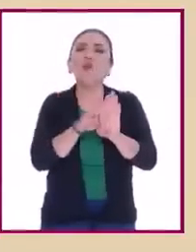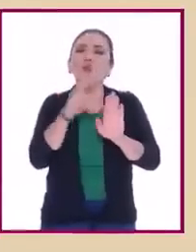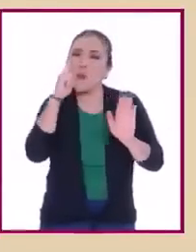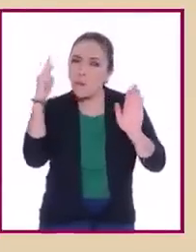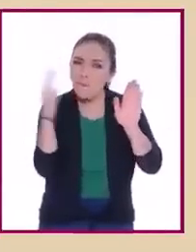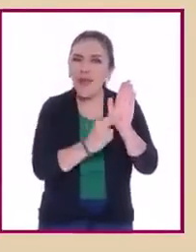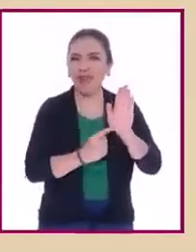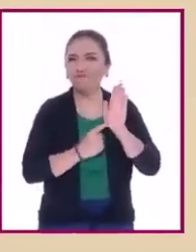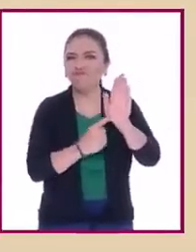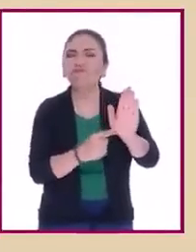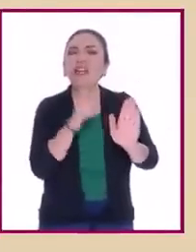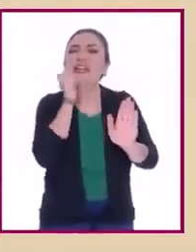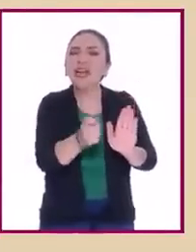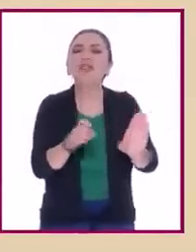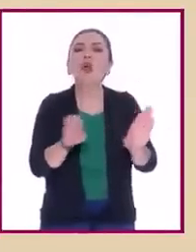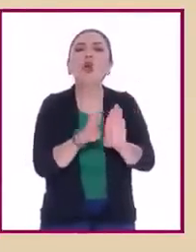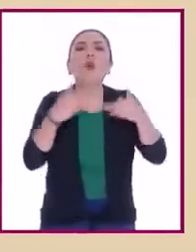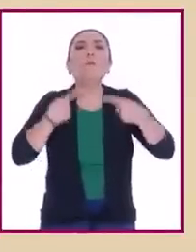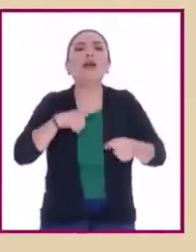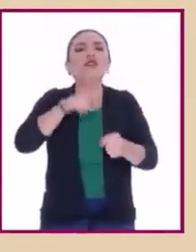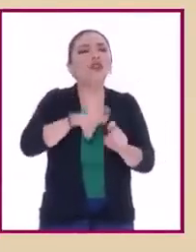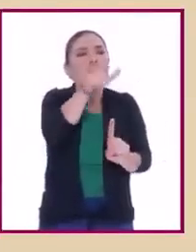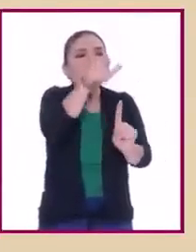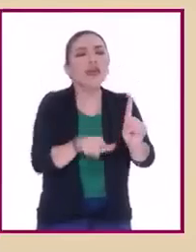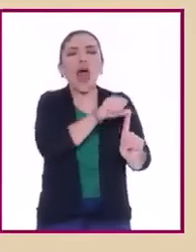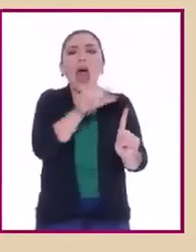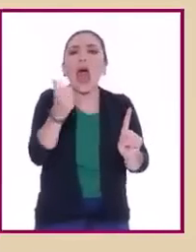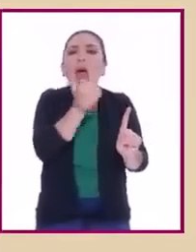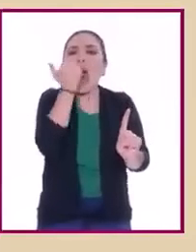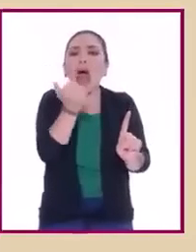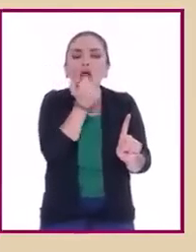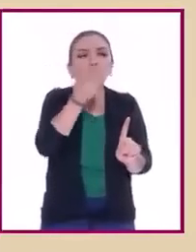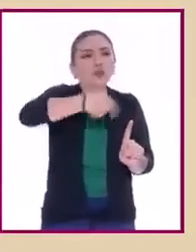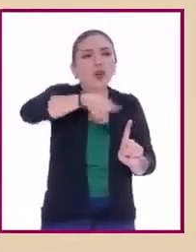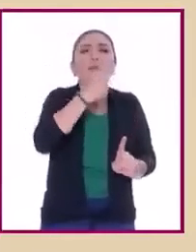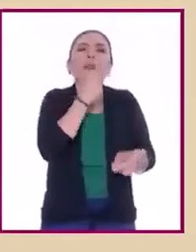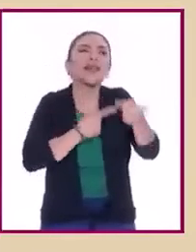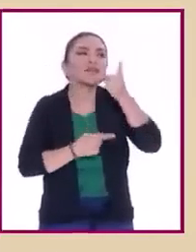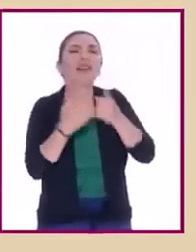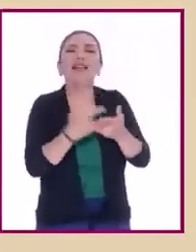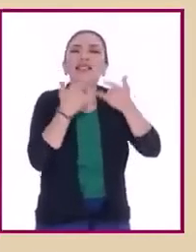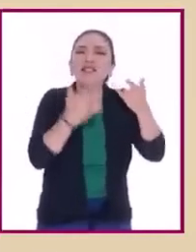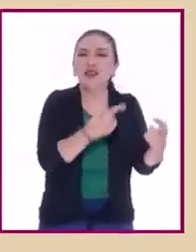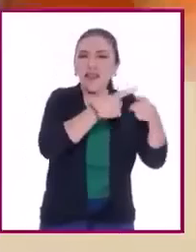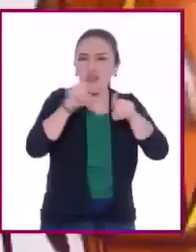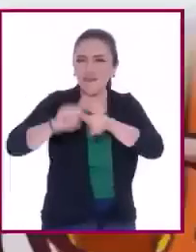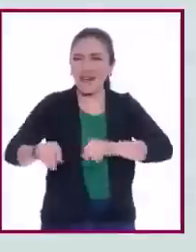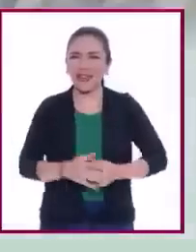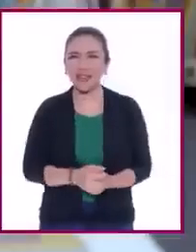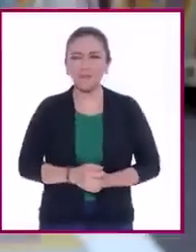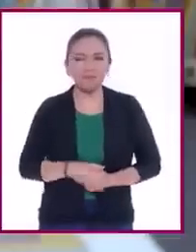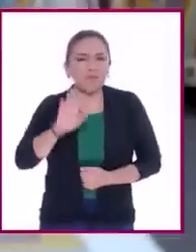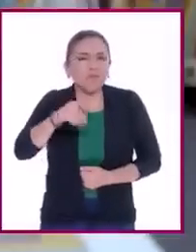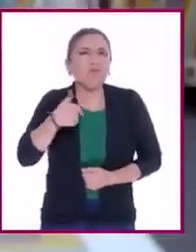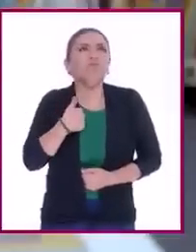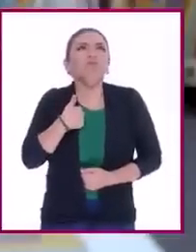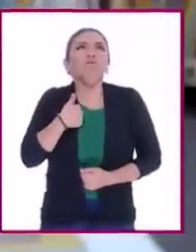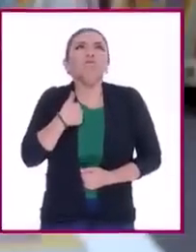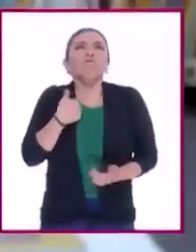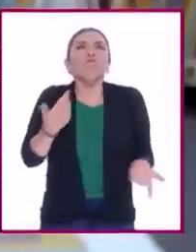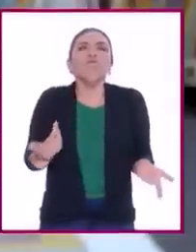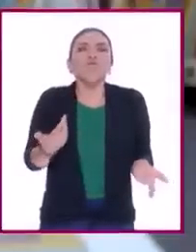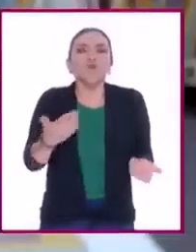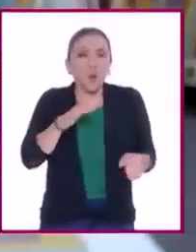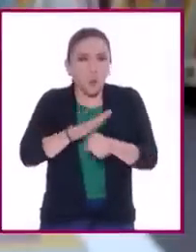representar mucho de la personalidad de mis alumnos lo que ellos me platican algo que yo